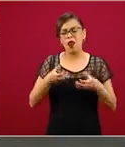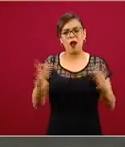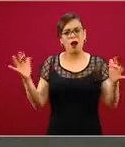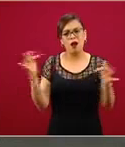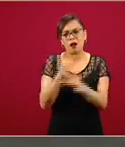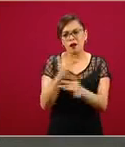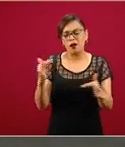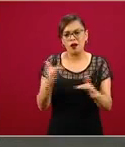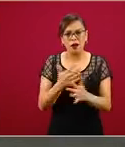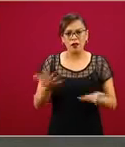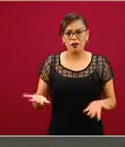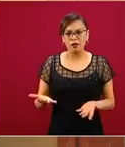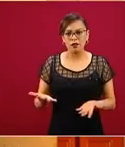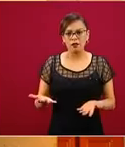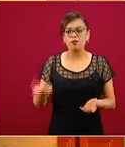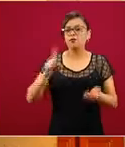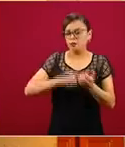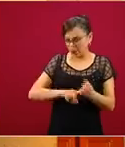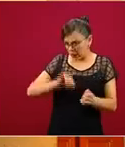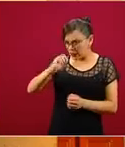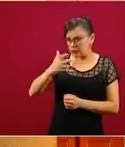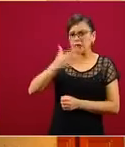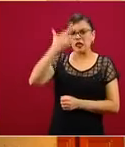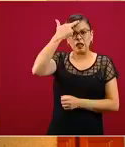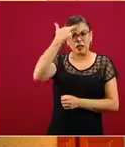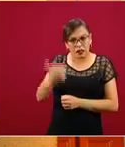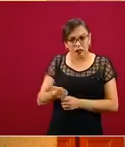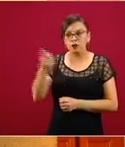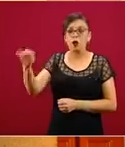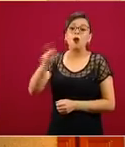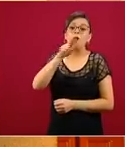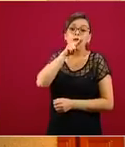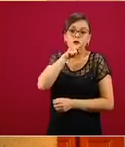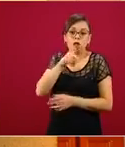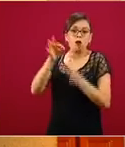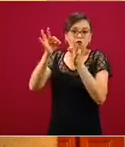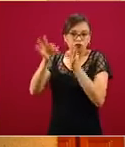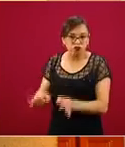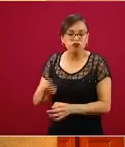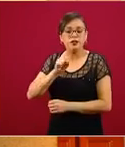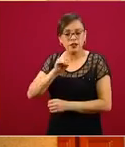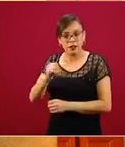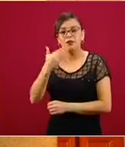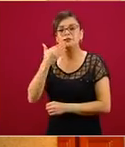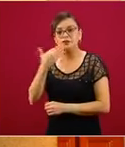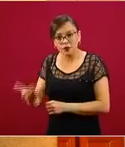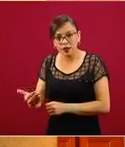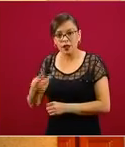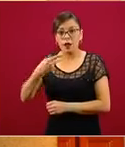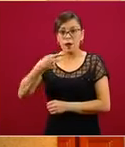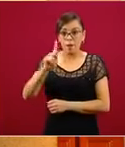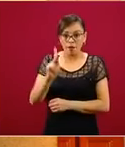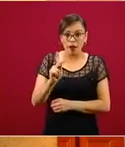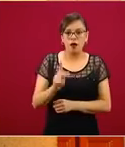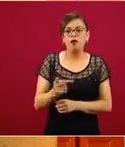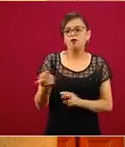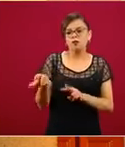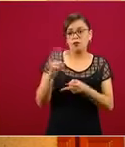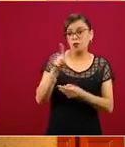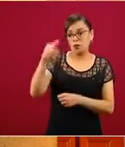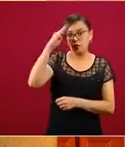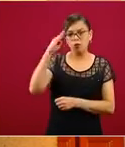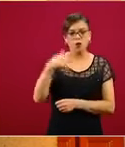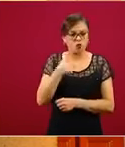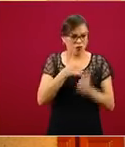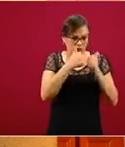parte de razón legítima, les angustia, y además por comparación es yo estoy en casa, tú por qué